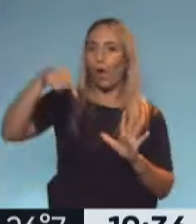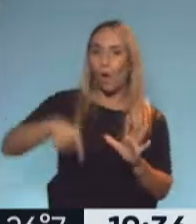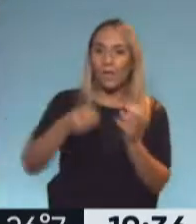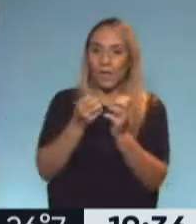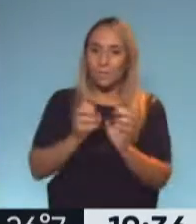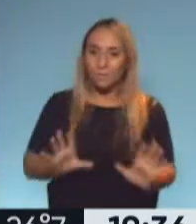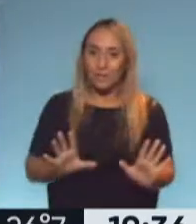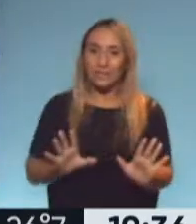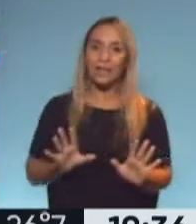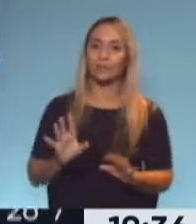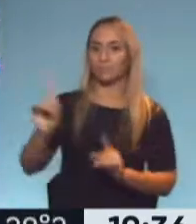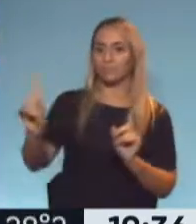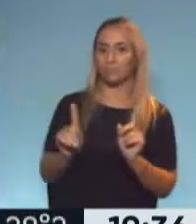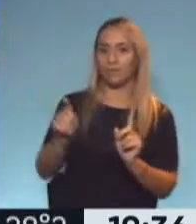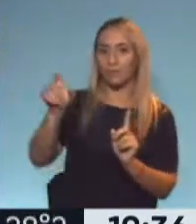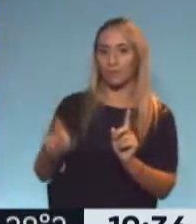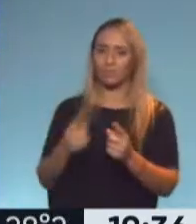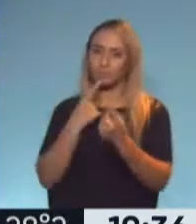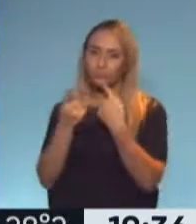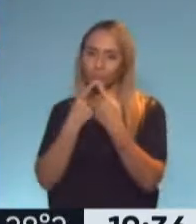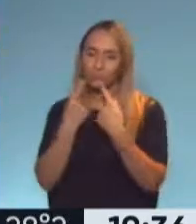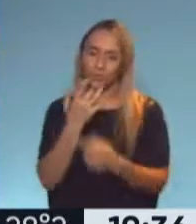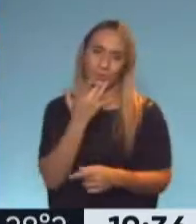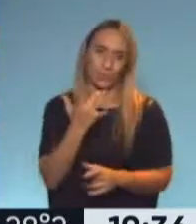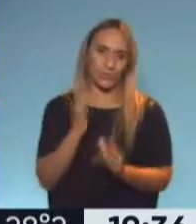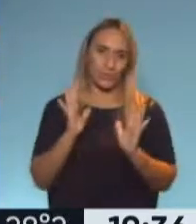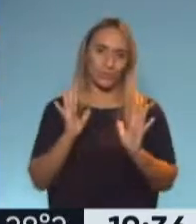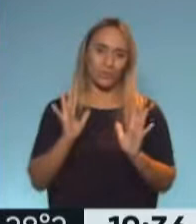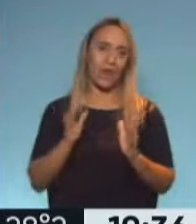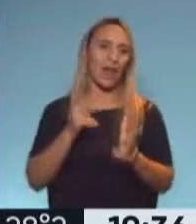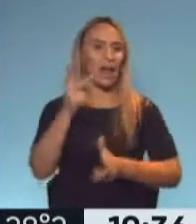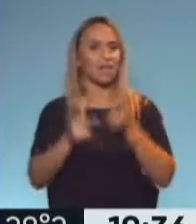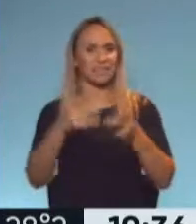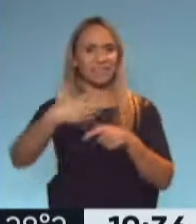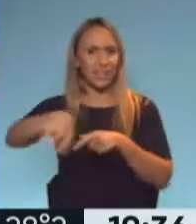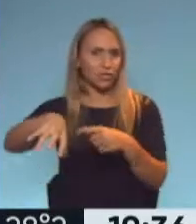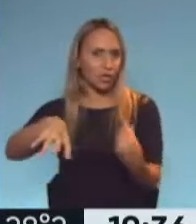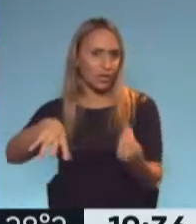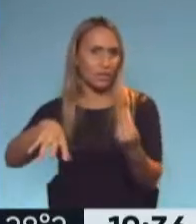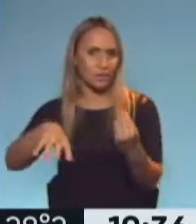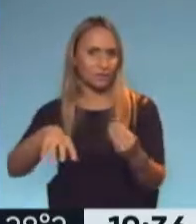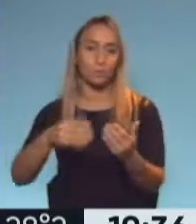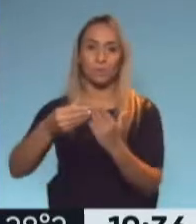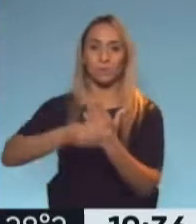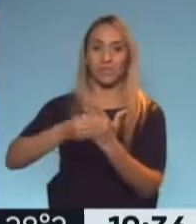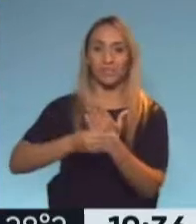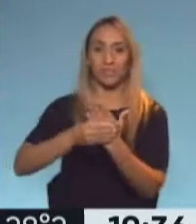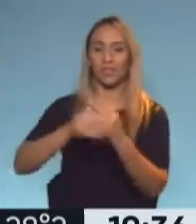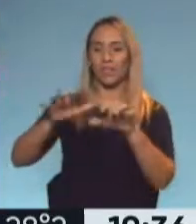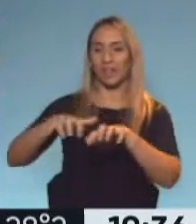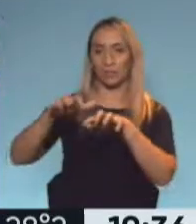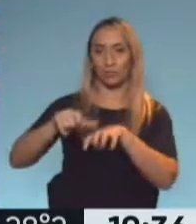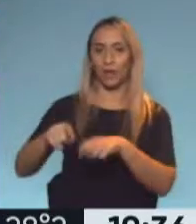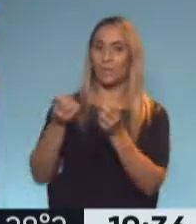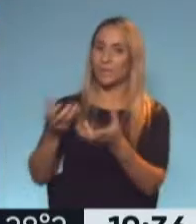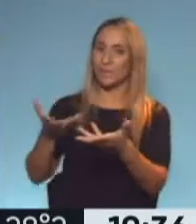un entrevistado, ya veo, de lujo para hablar justamente de lo que está pasando con este sector, nada más y nada menos que con el ministro de Agricultura. ¿Cómo está?